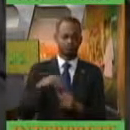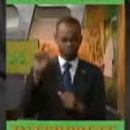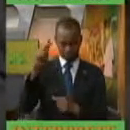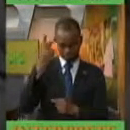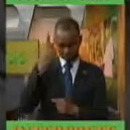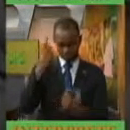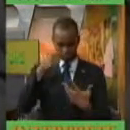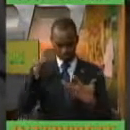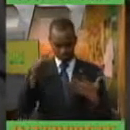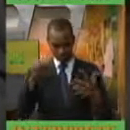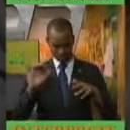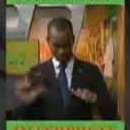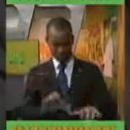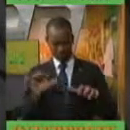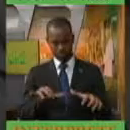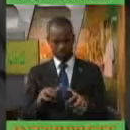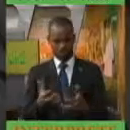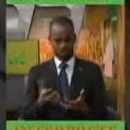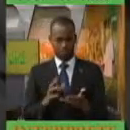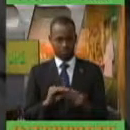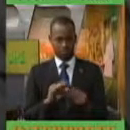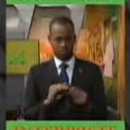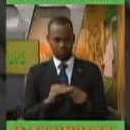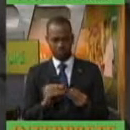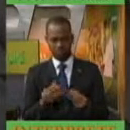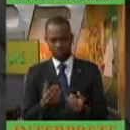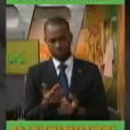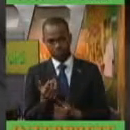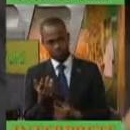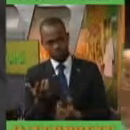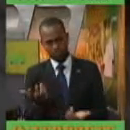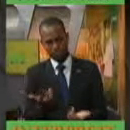participación política que se le está